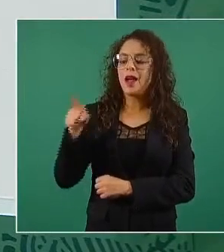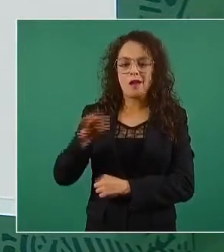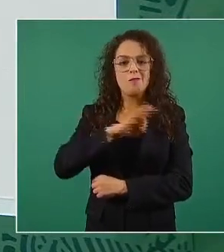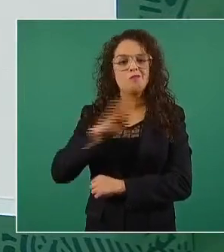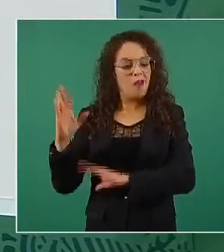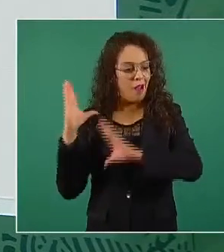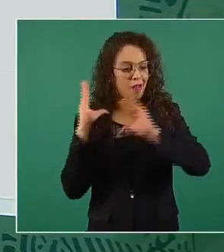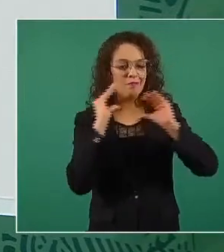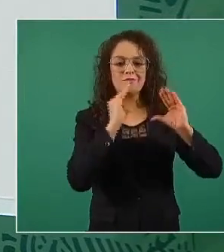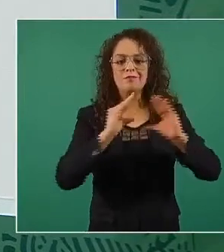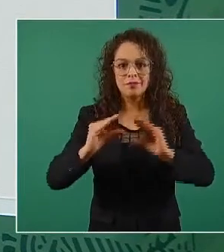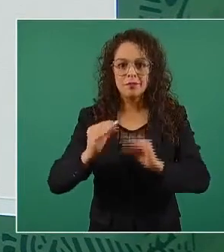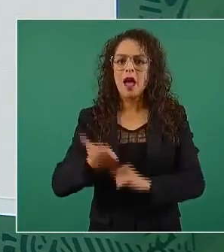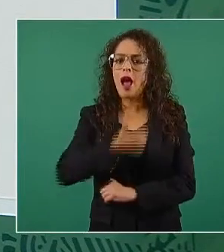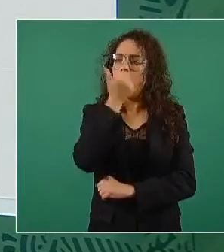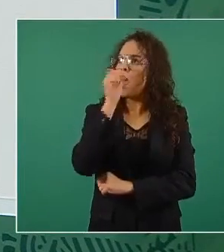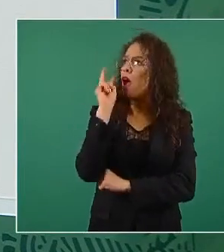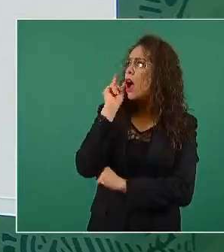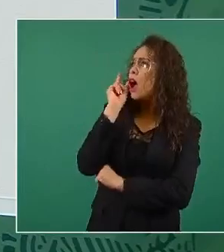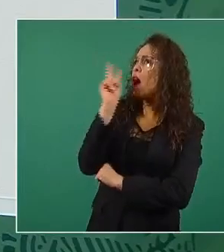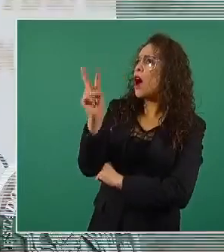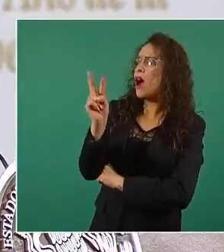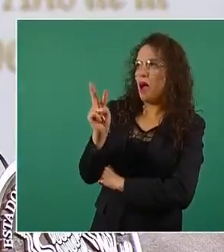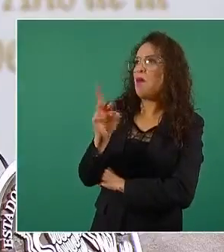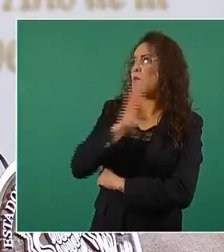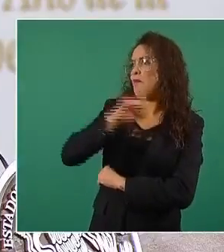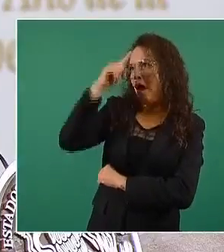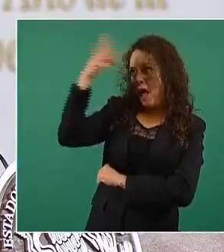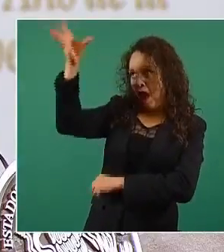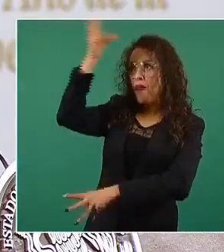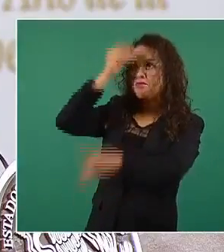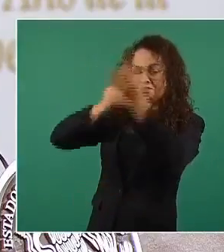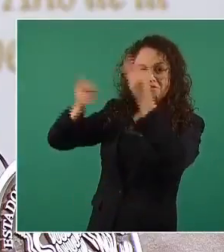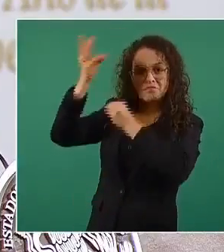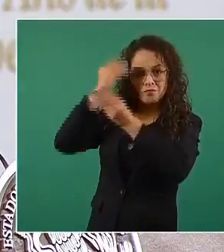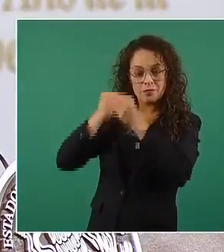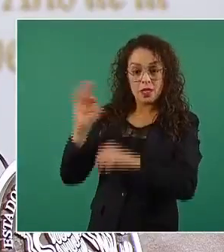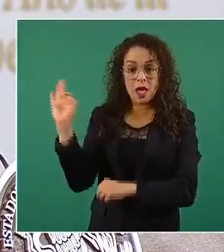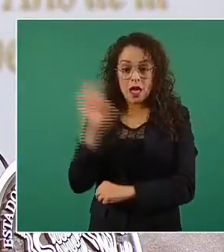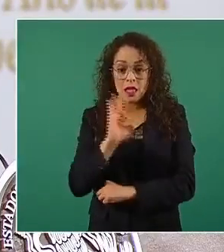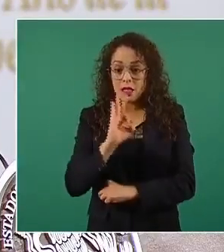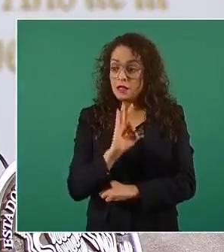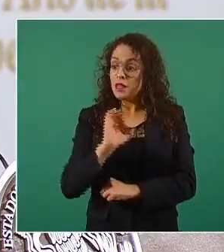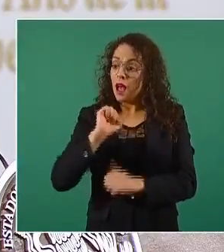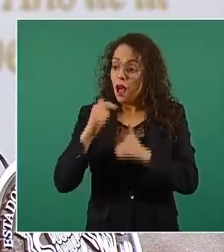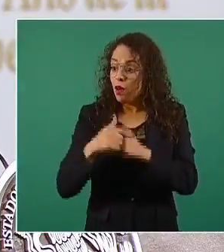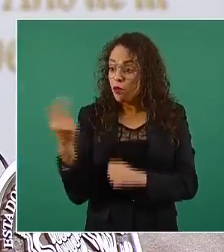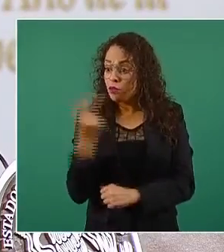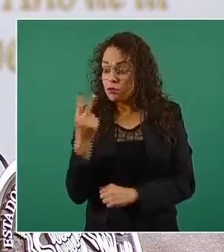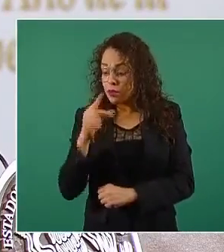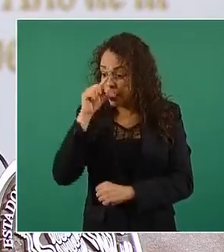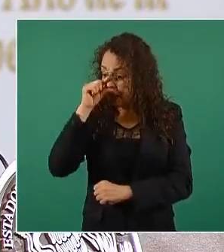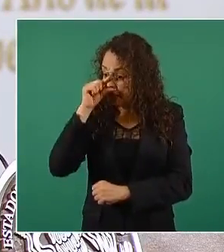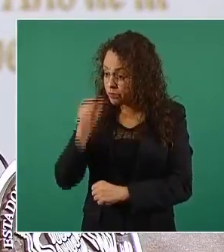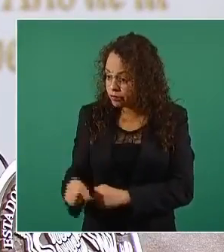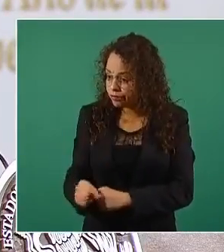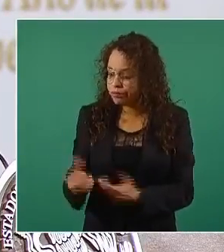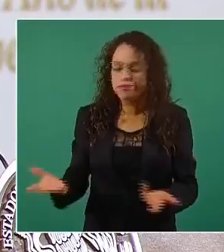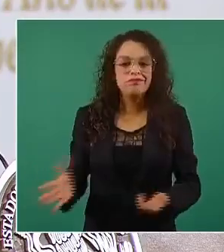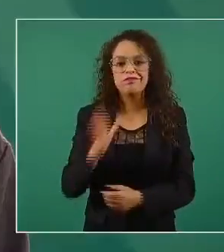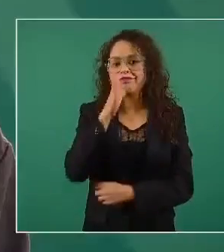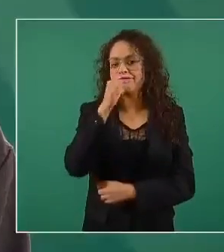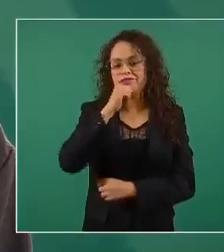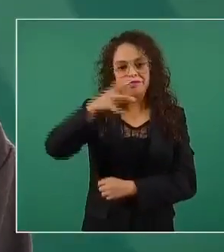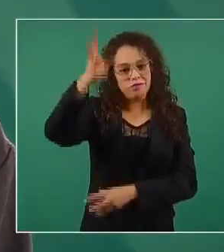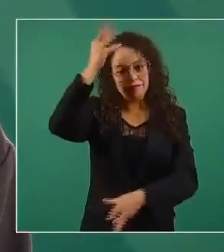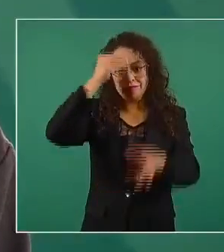interés en aprender. Si fallan uno de estos dos elementos, no hay aprendizaje. Habrá memorización, habrá